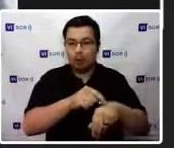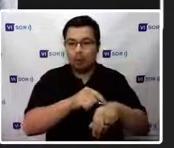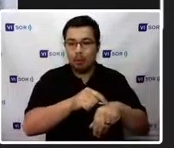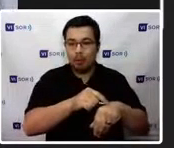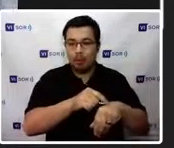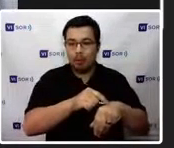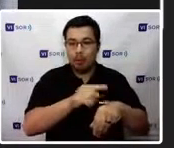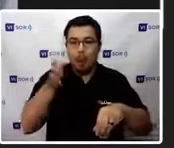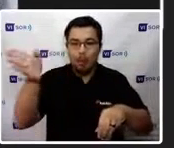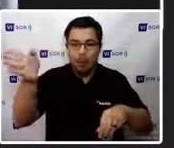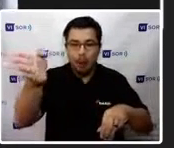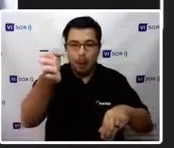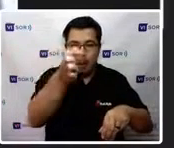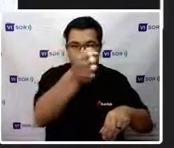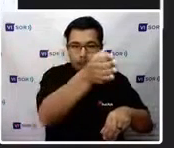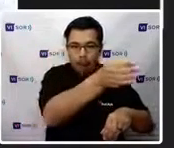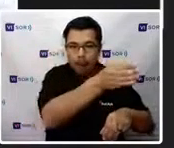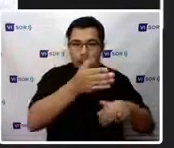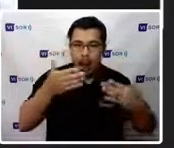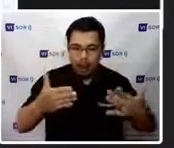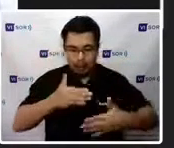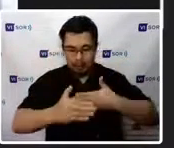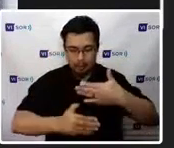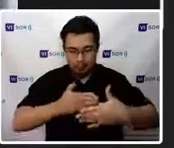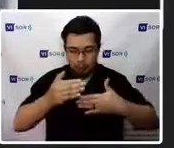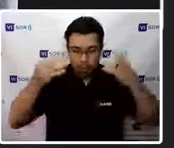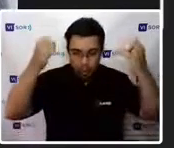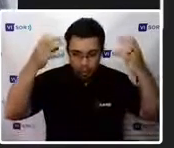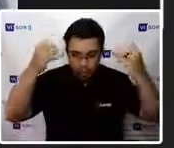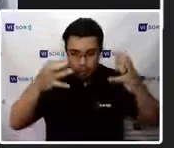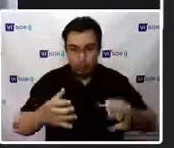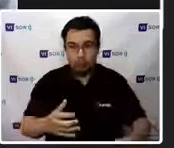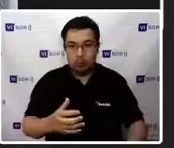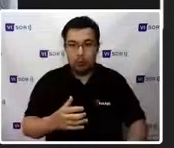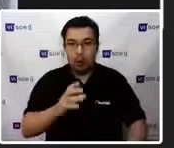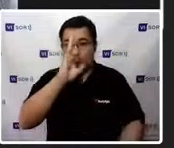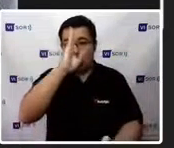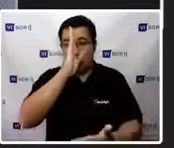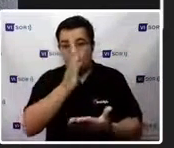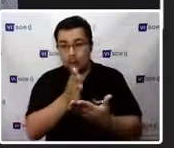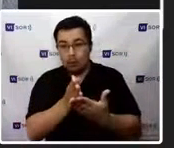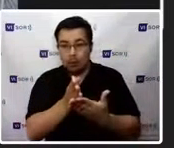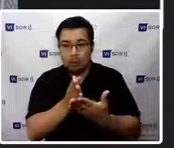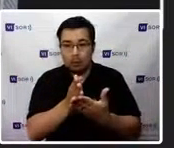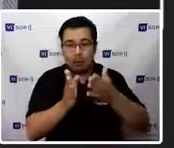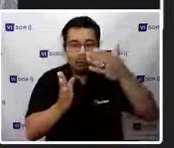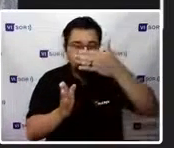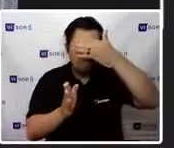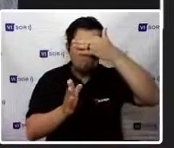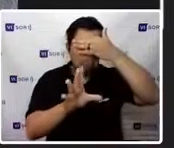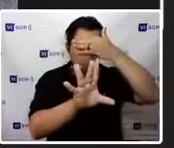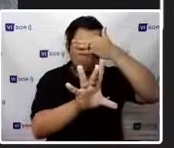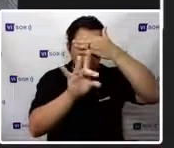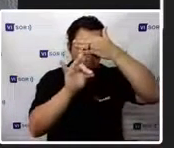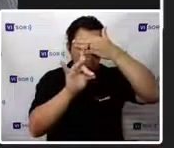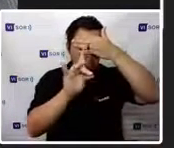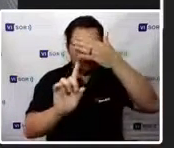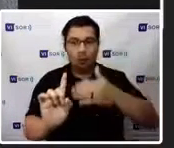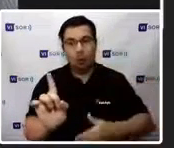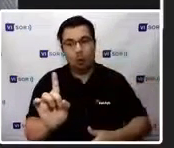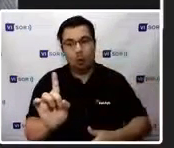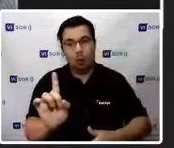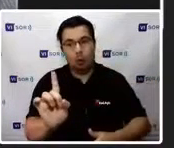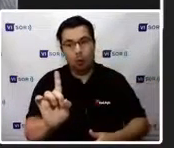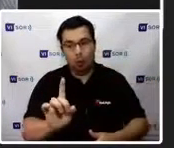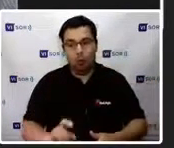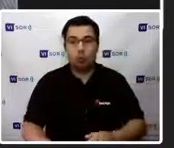este proceso de aprendizaje, por lo tanto no es una decisión que haya que tomarse como a la ligera. Claro, son Y cuatro bueno, años si hay finalmente. 4 años Cuatro finalmente, años,